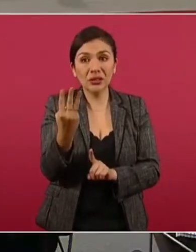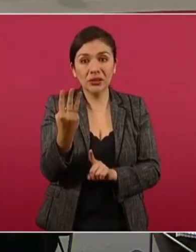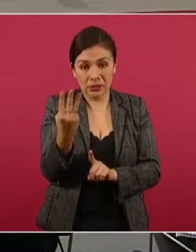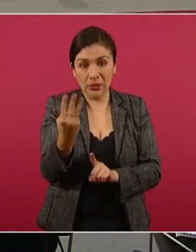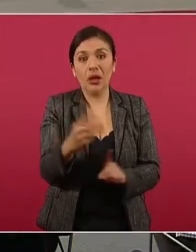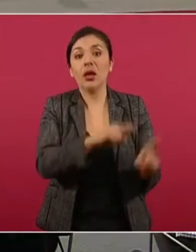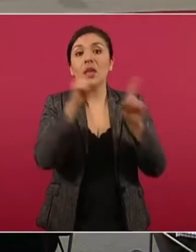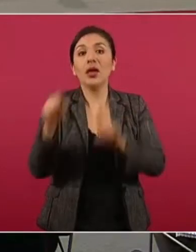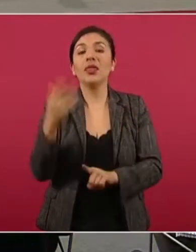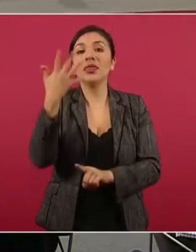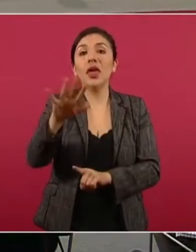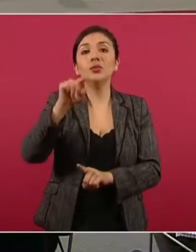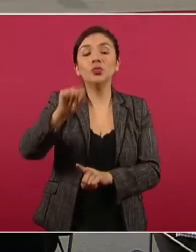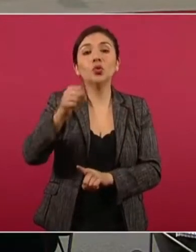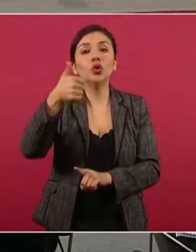10.6.